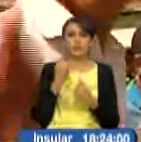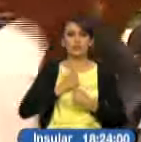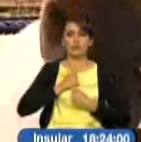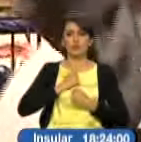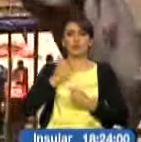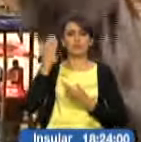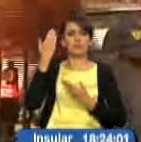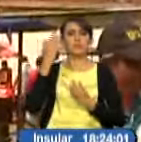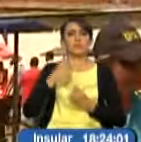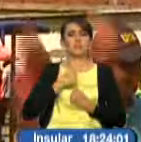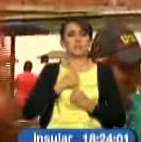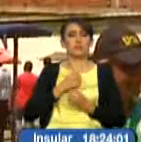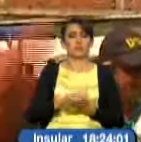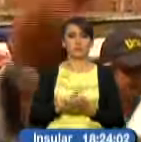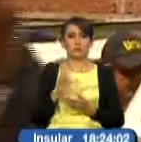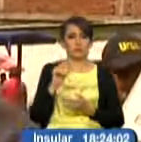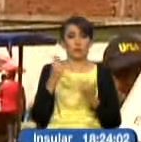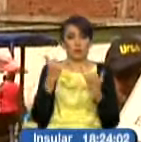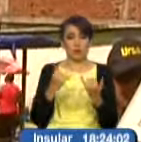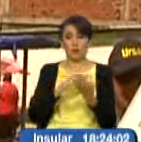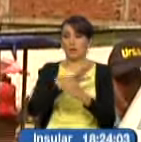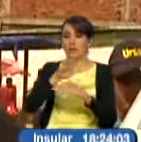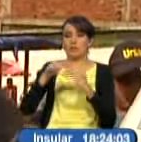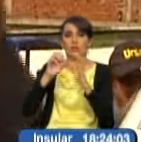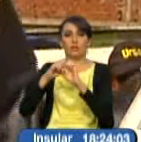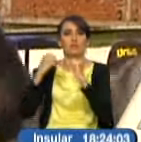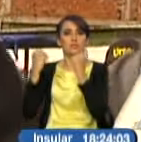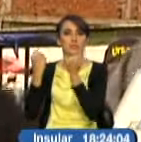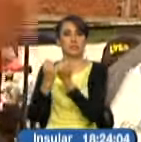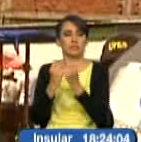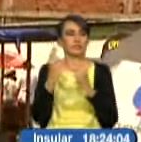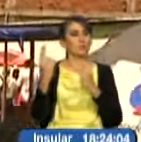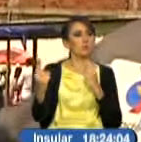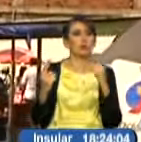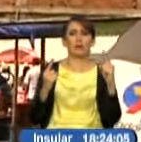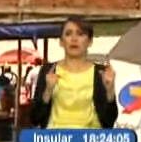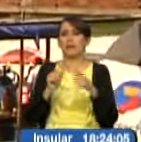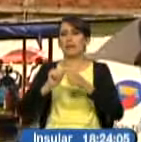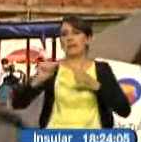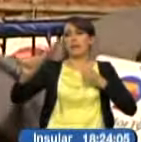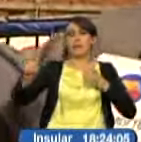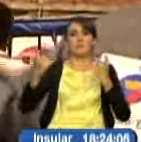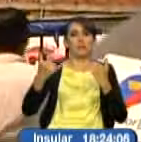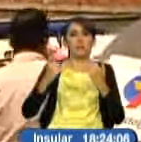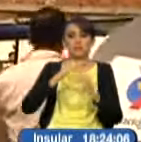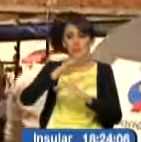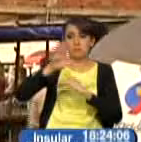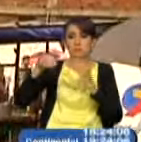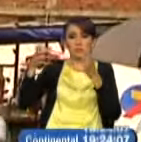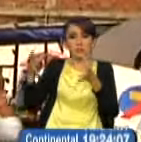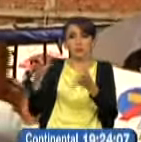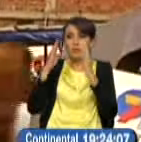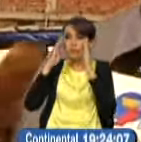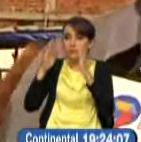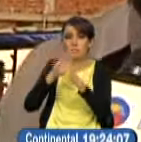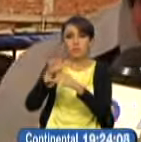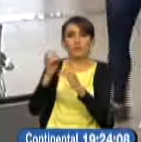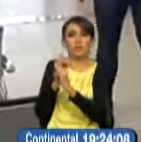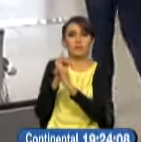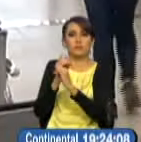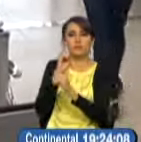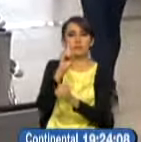De lugar en lugar, y eso nos quitaba tiempo, y ahora podemos venir solamente a un lugar y encontramos todas las instituciones